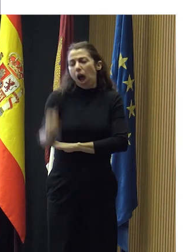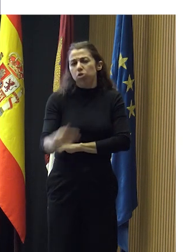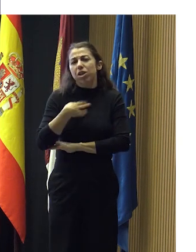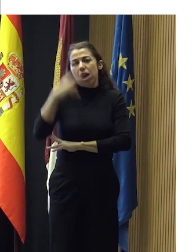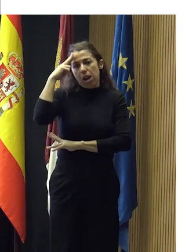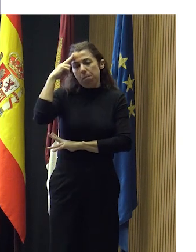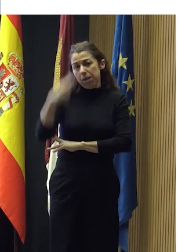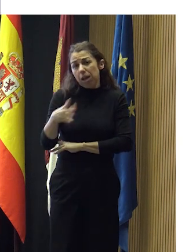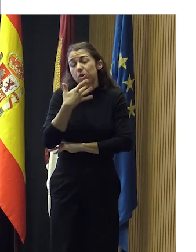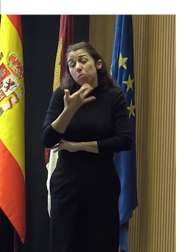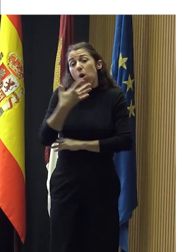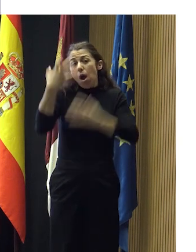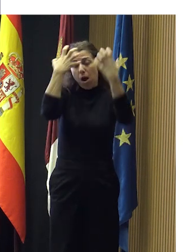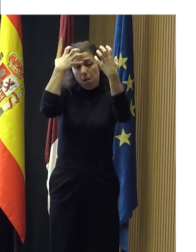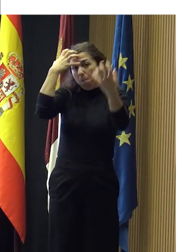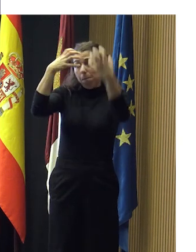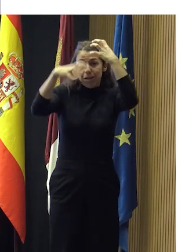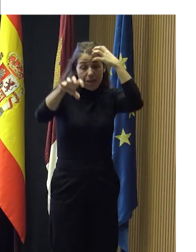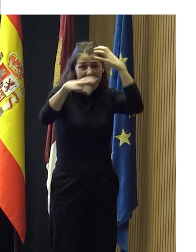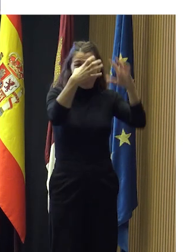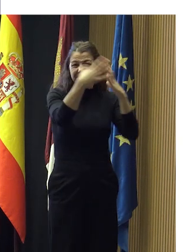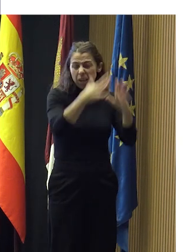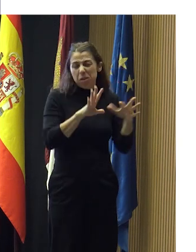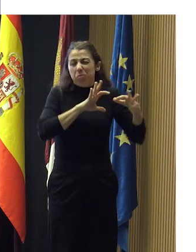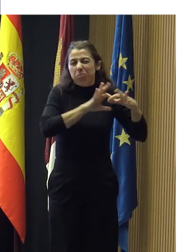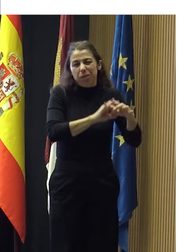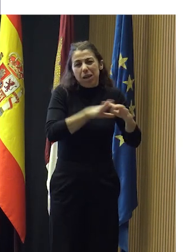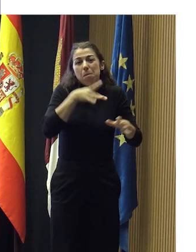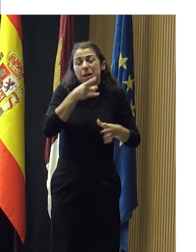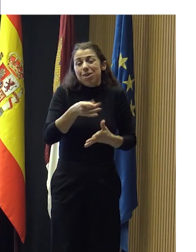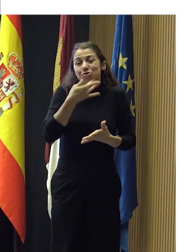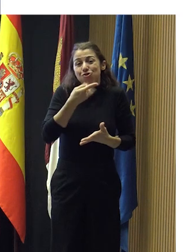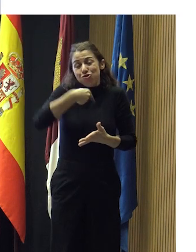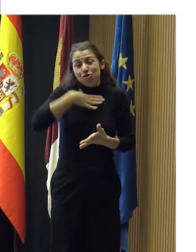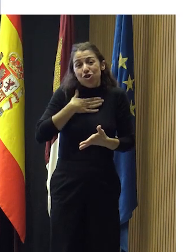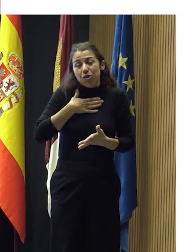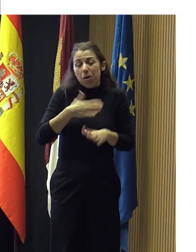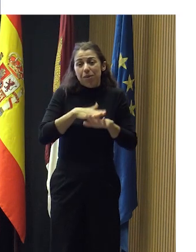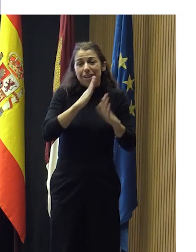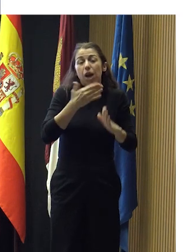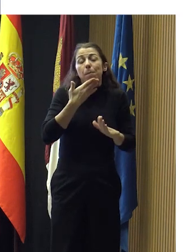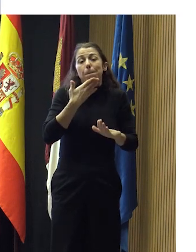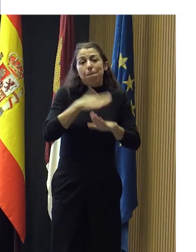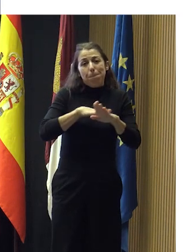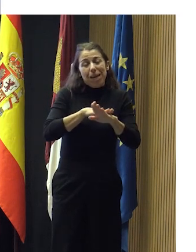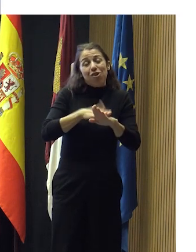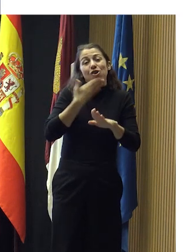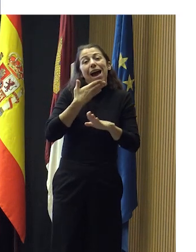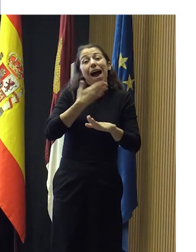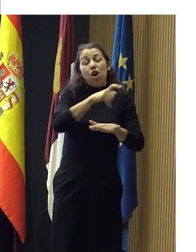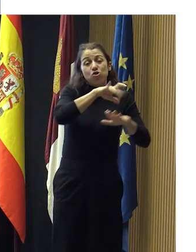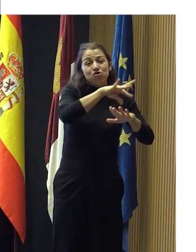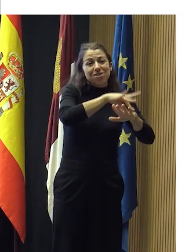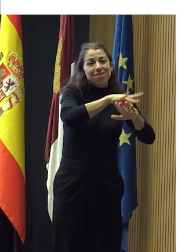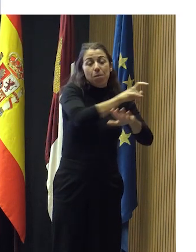y poner pues eso, un poco de empatía al tratamiento. Y para ello también necesitamos formar a los